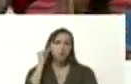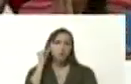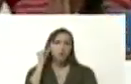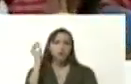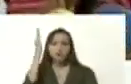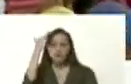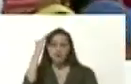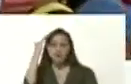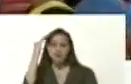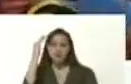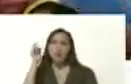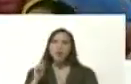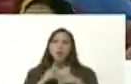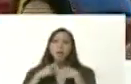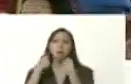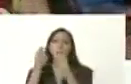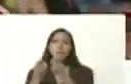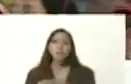juramentación...